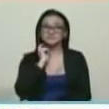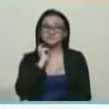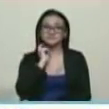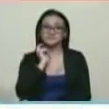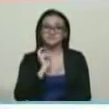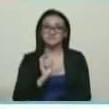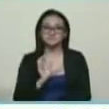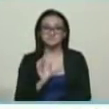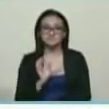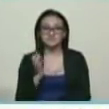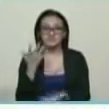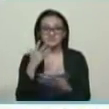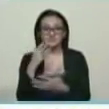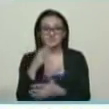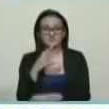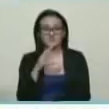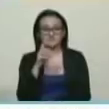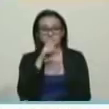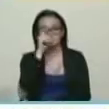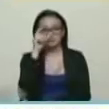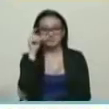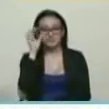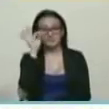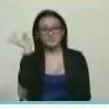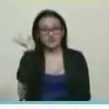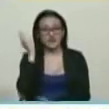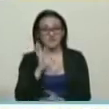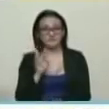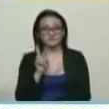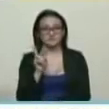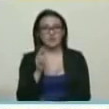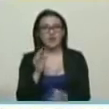Anzoátegui, con el fiscal general de la República, quien ya ejerció su derecho al voto.